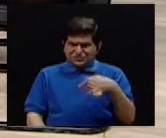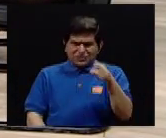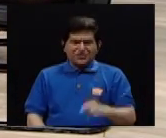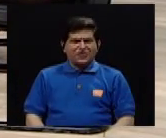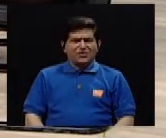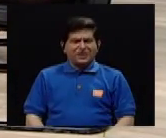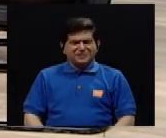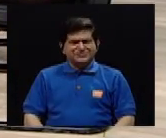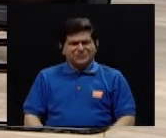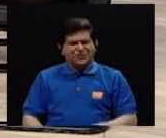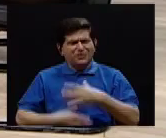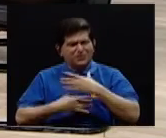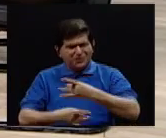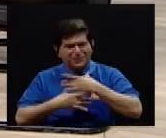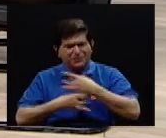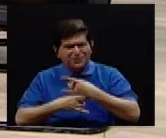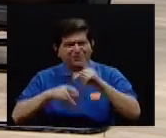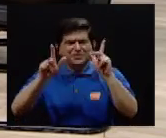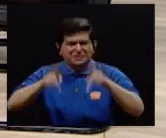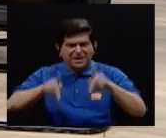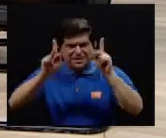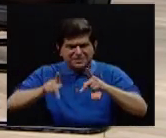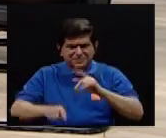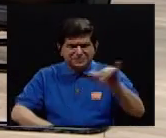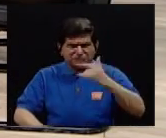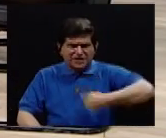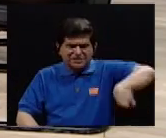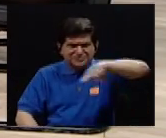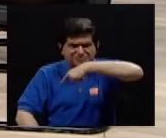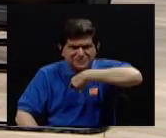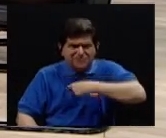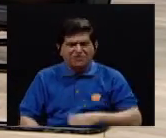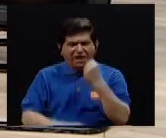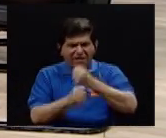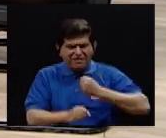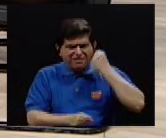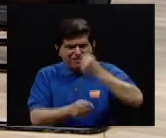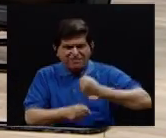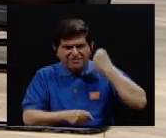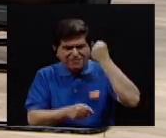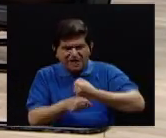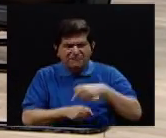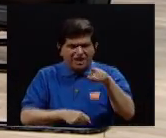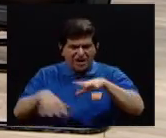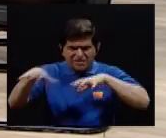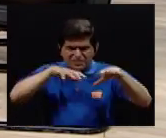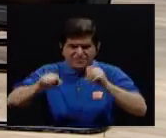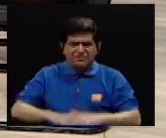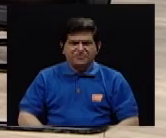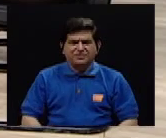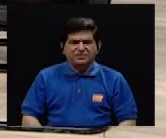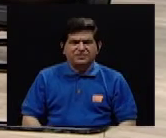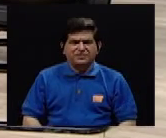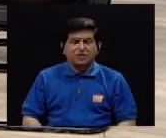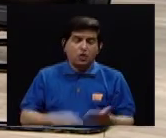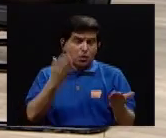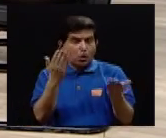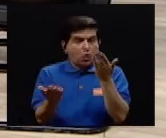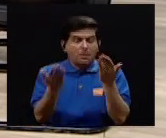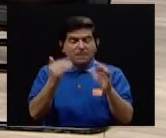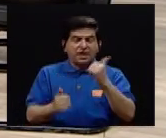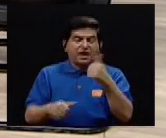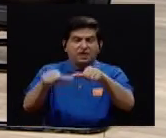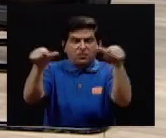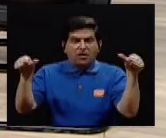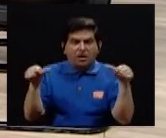parece muy estimulante para quienes, como nosotros, hemos estado trabajando en esta actividad, Mercedes, en